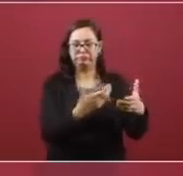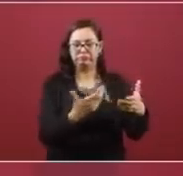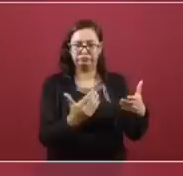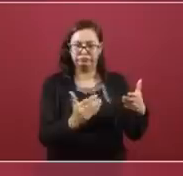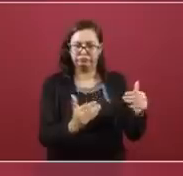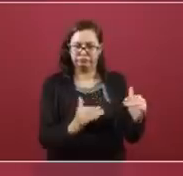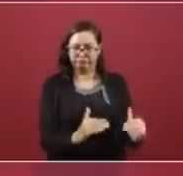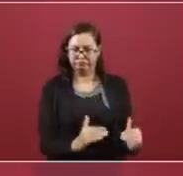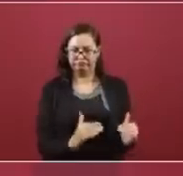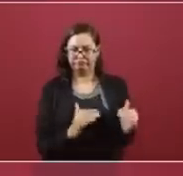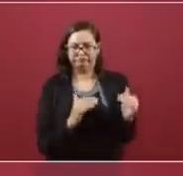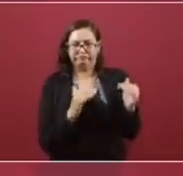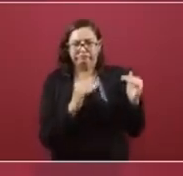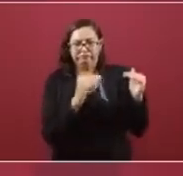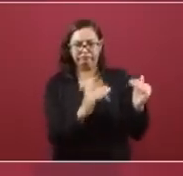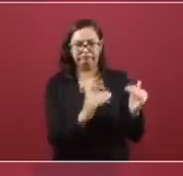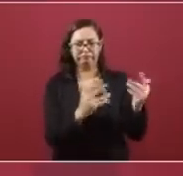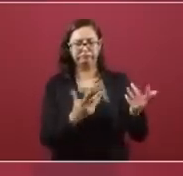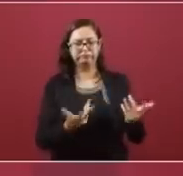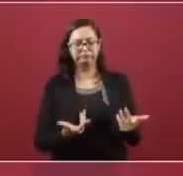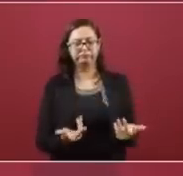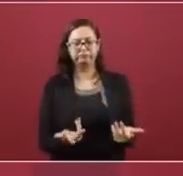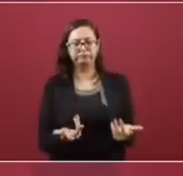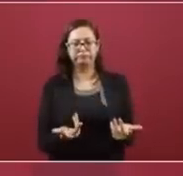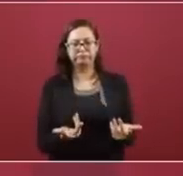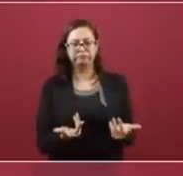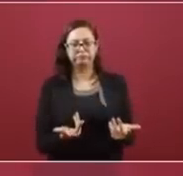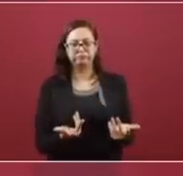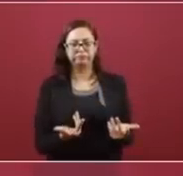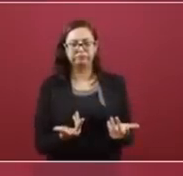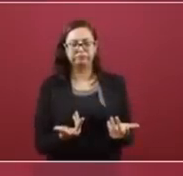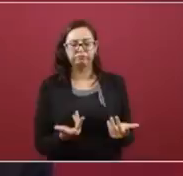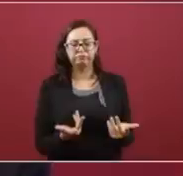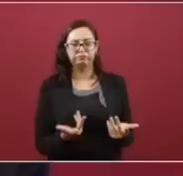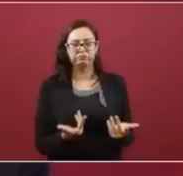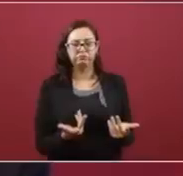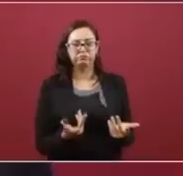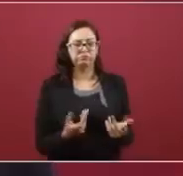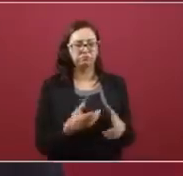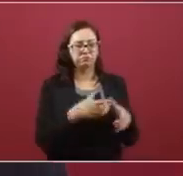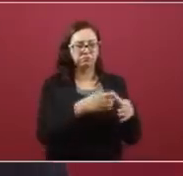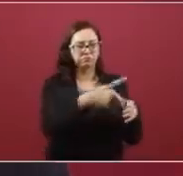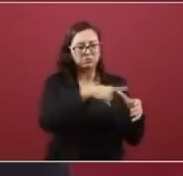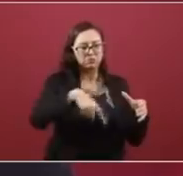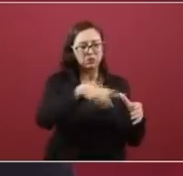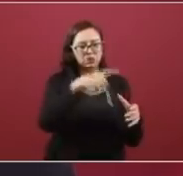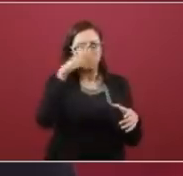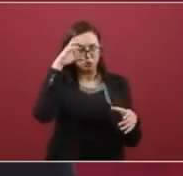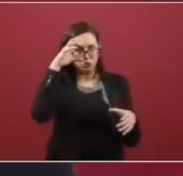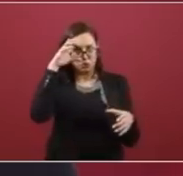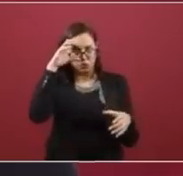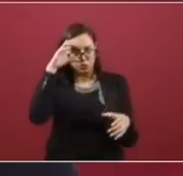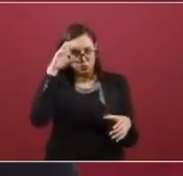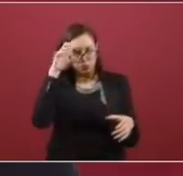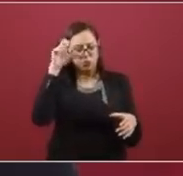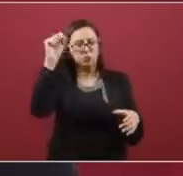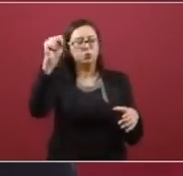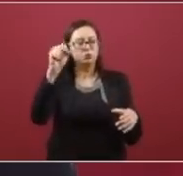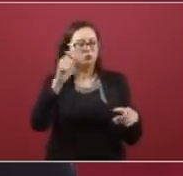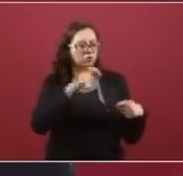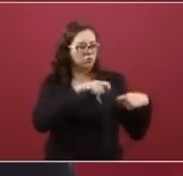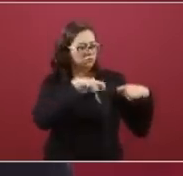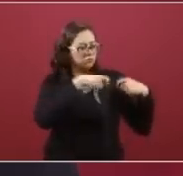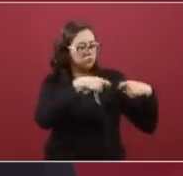gente eh contradicción con raigambre aristocrático,